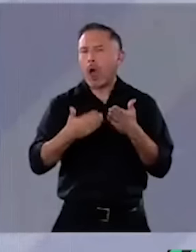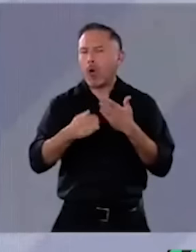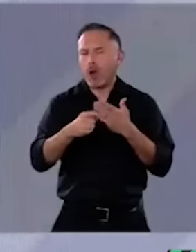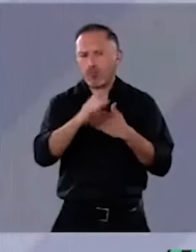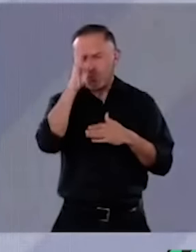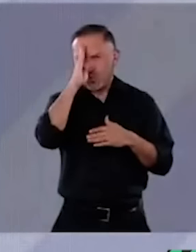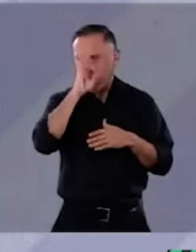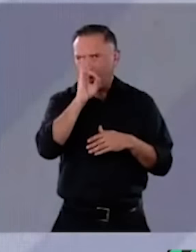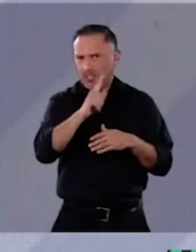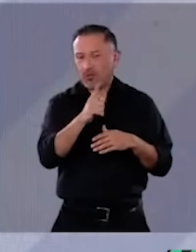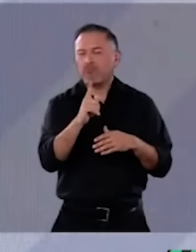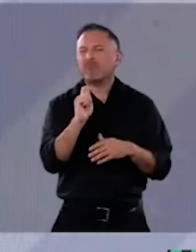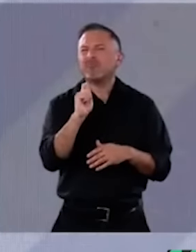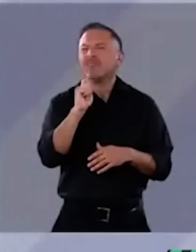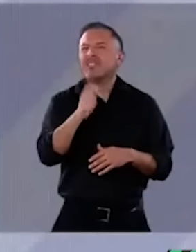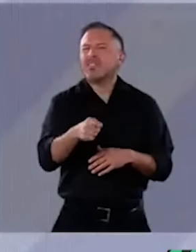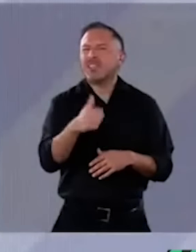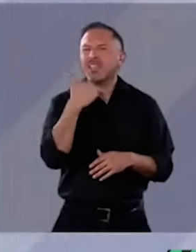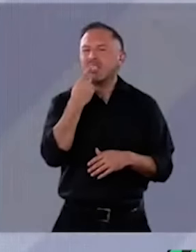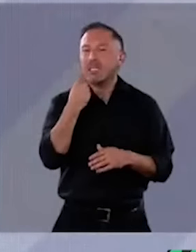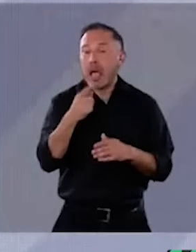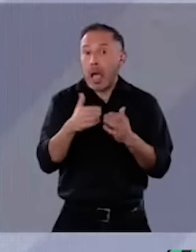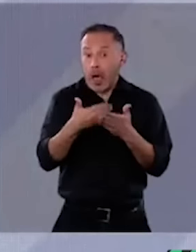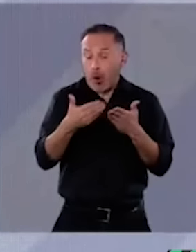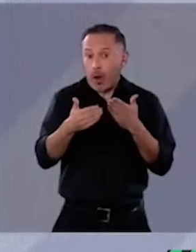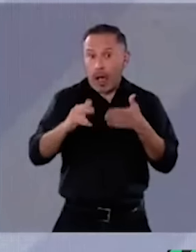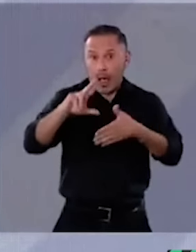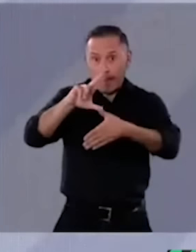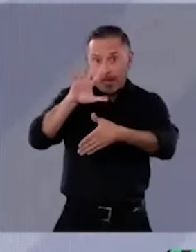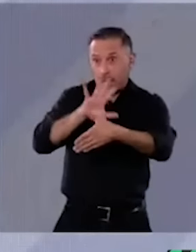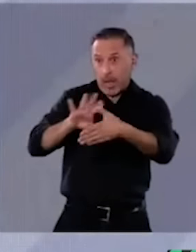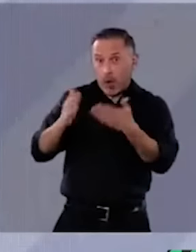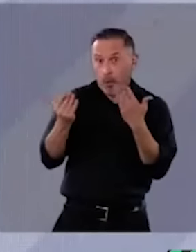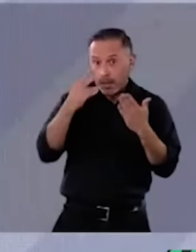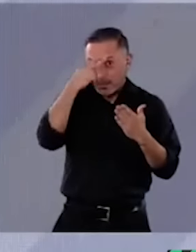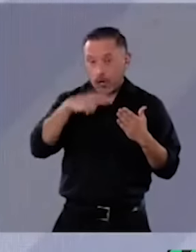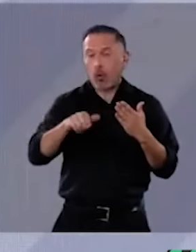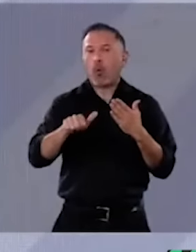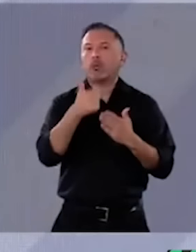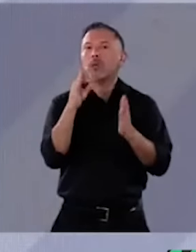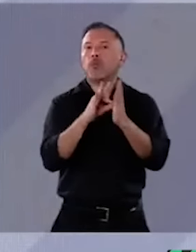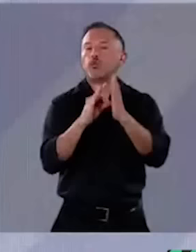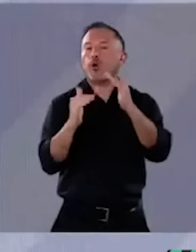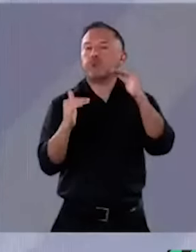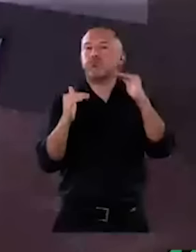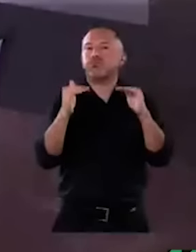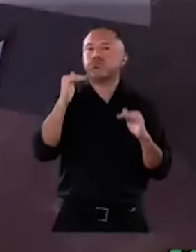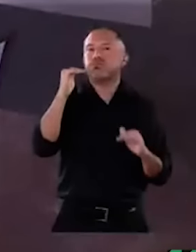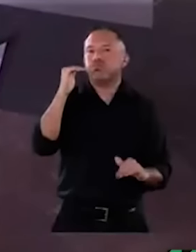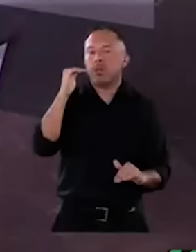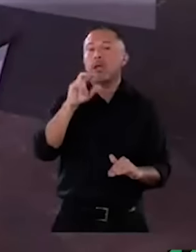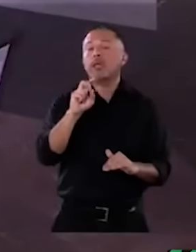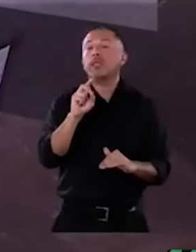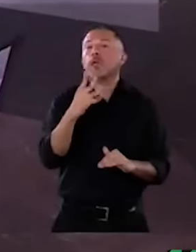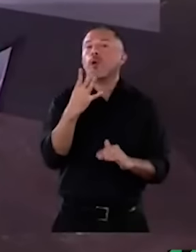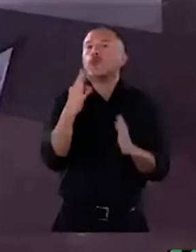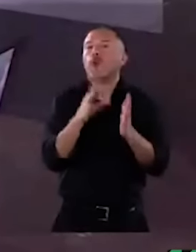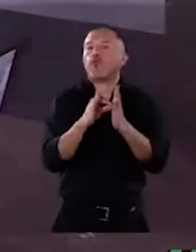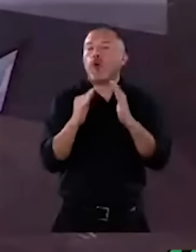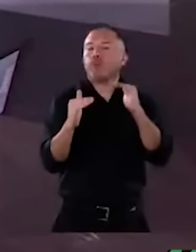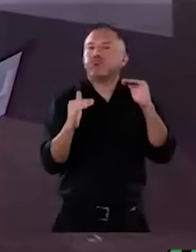Eso significa que estamos 11 puntos abajo de América Latina y que estamos 34 puntos abajo del promedio de la